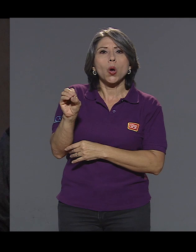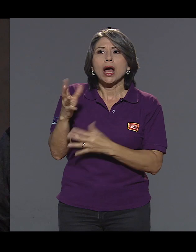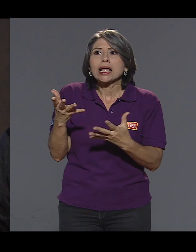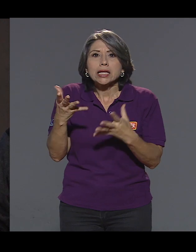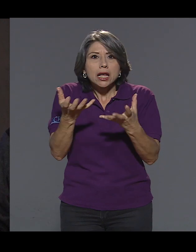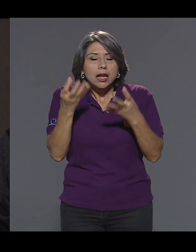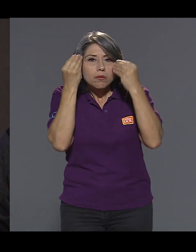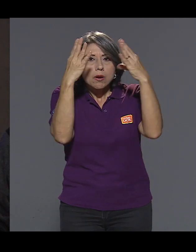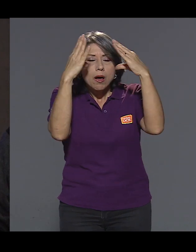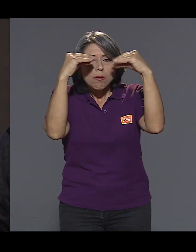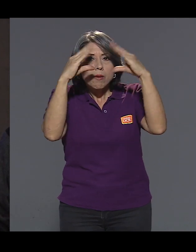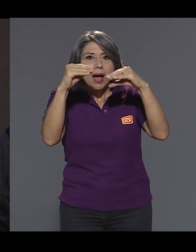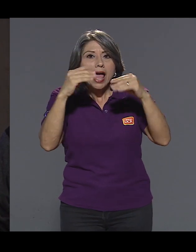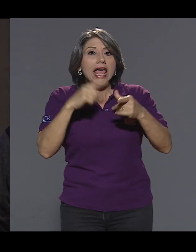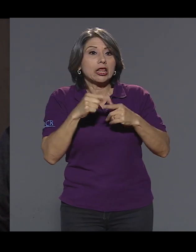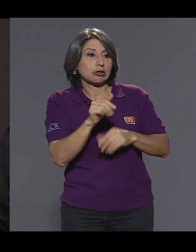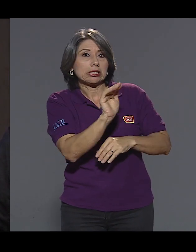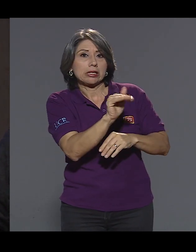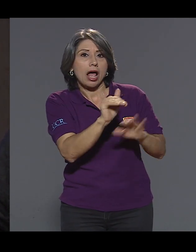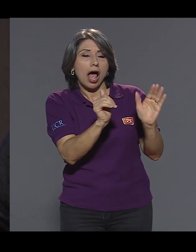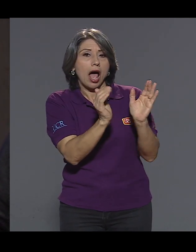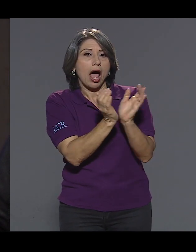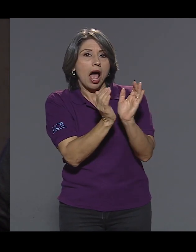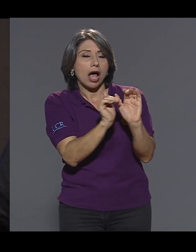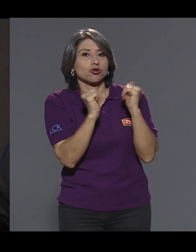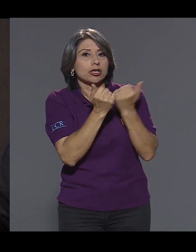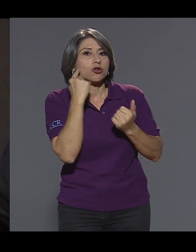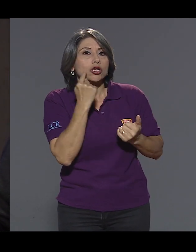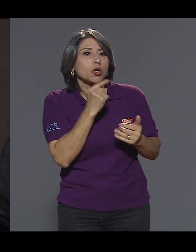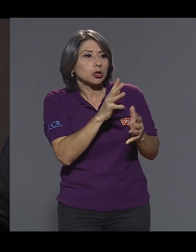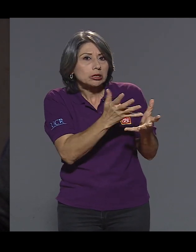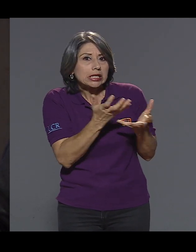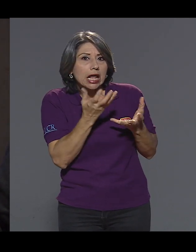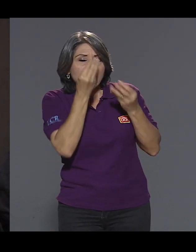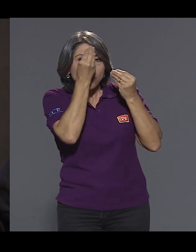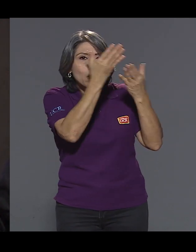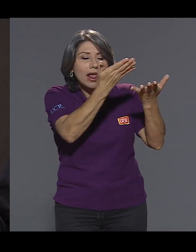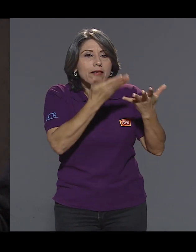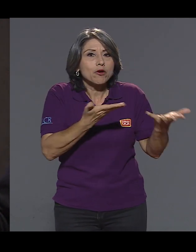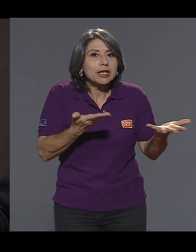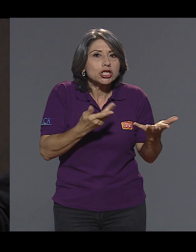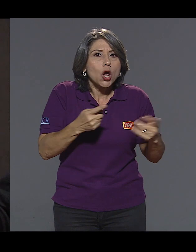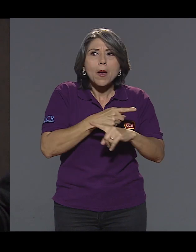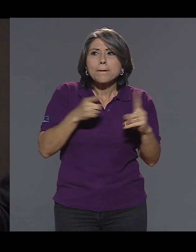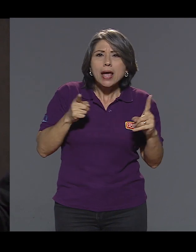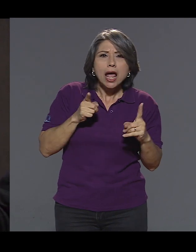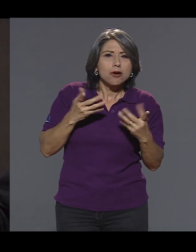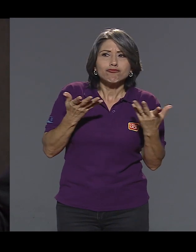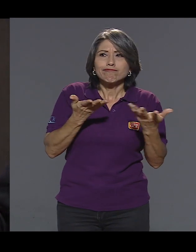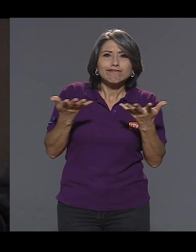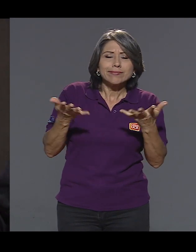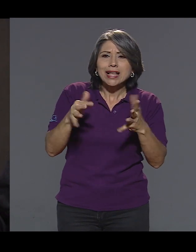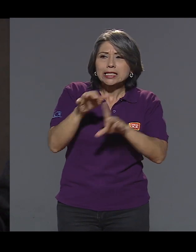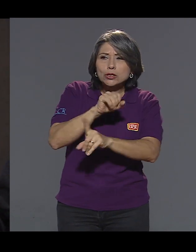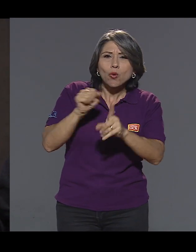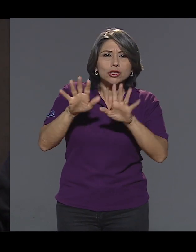la Asociación de Sordos para dar la información, pero no es muy abierto,